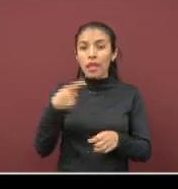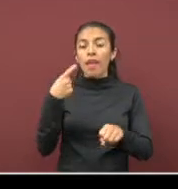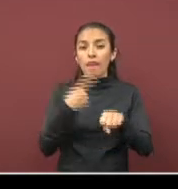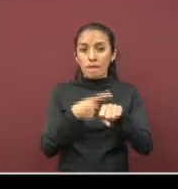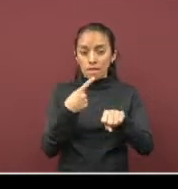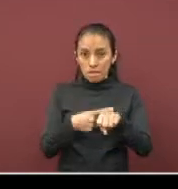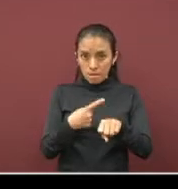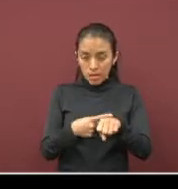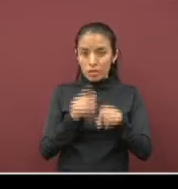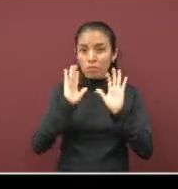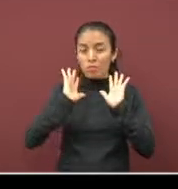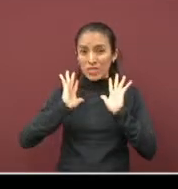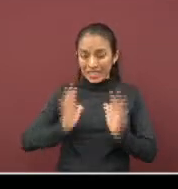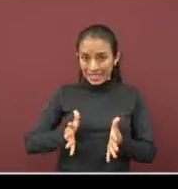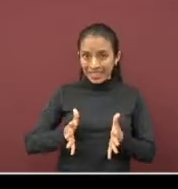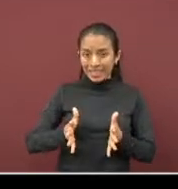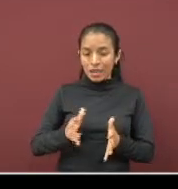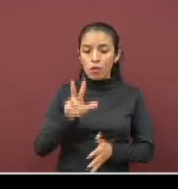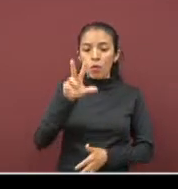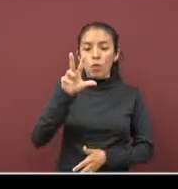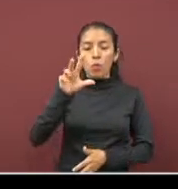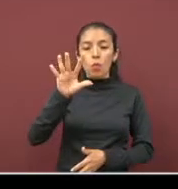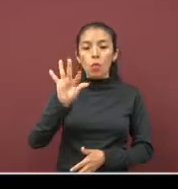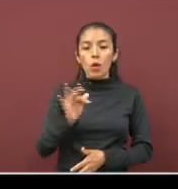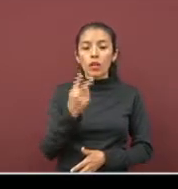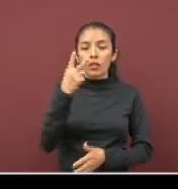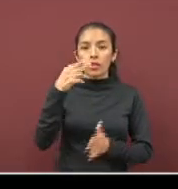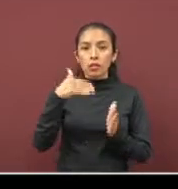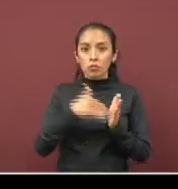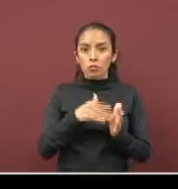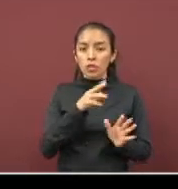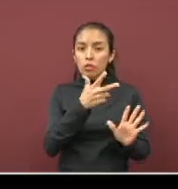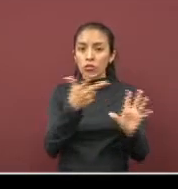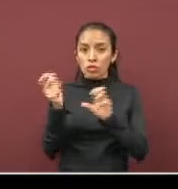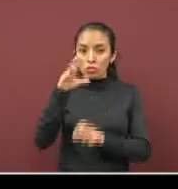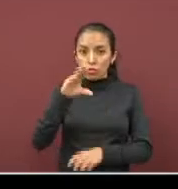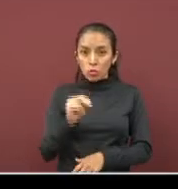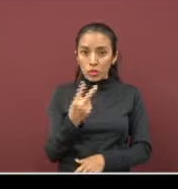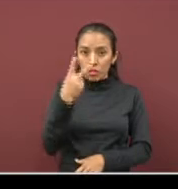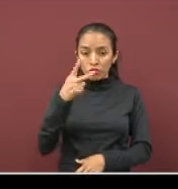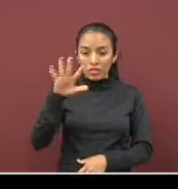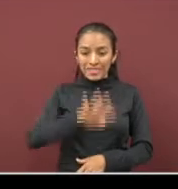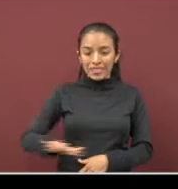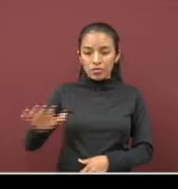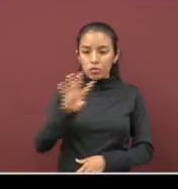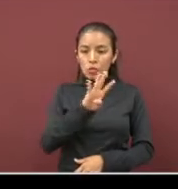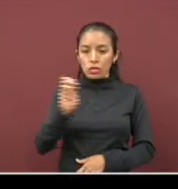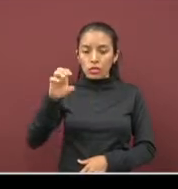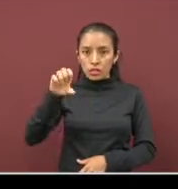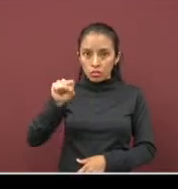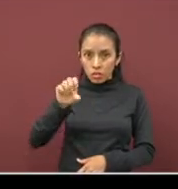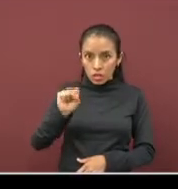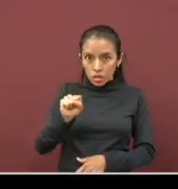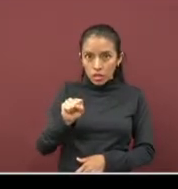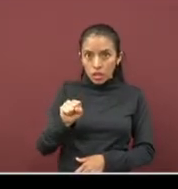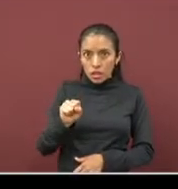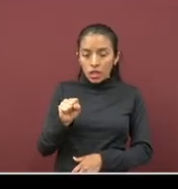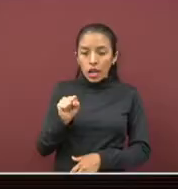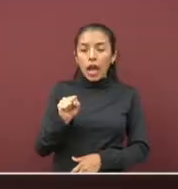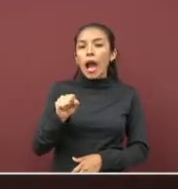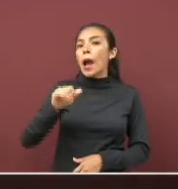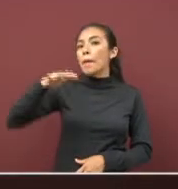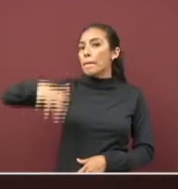kobe 19 suman ya 42 mil 892 de ellos 460 se consideran